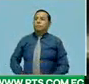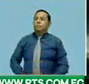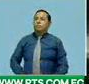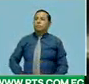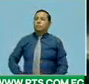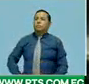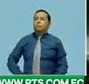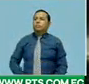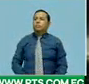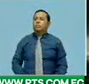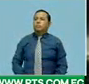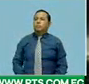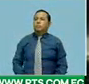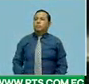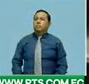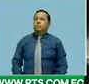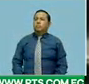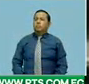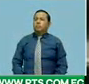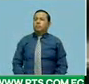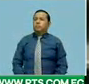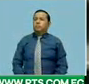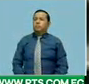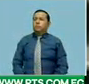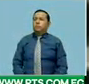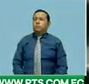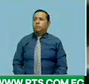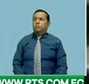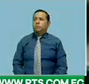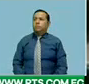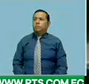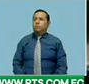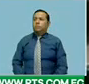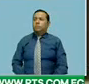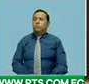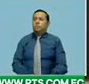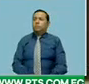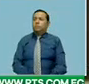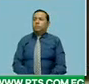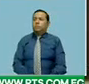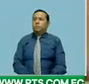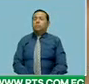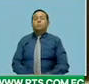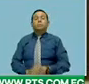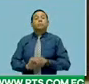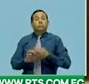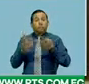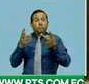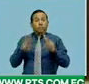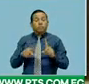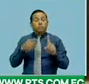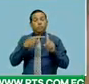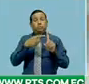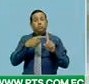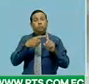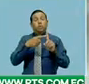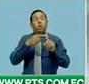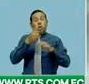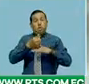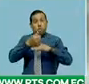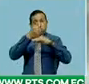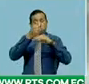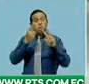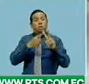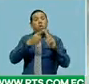Manta! ¡Aquellos pulmones que están obstruyendo de su respiración, Padre! A Además del alcalde, dos concejales de esta ciudad han